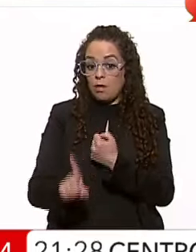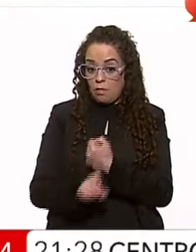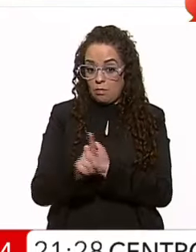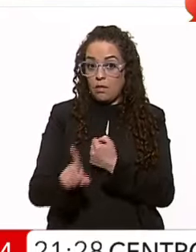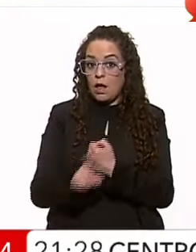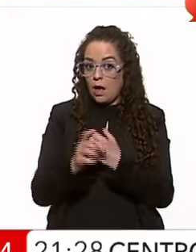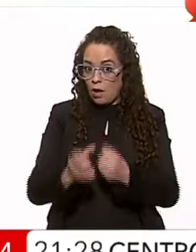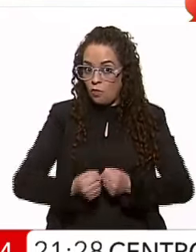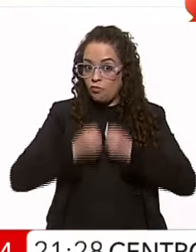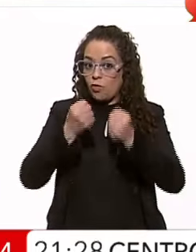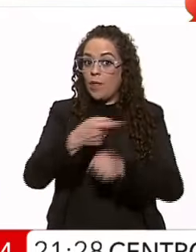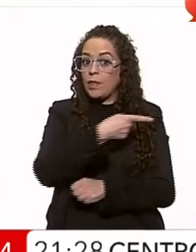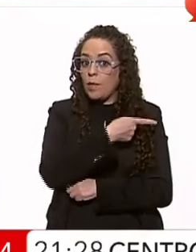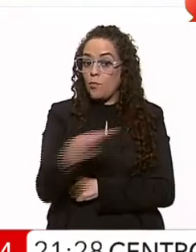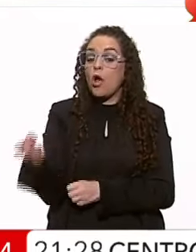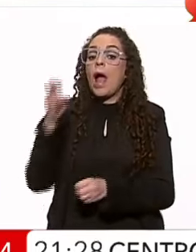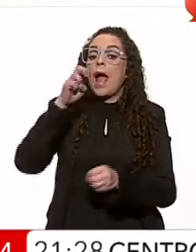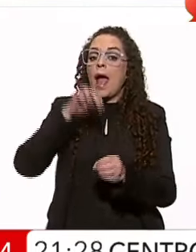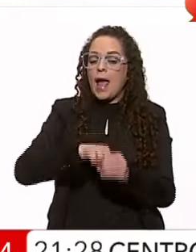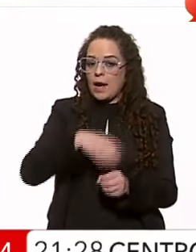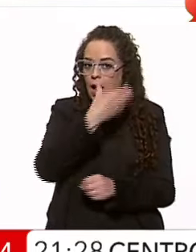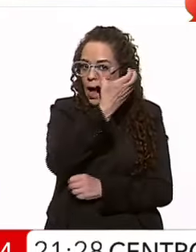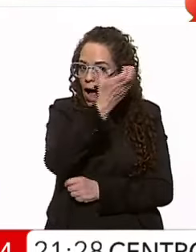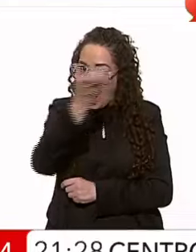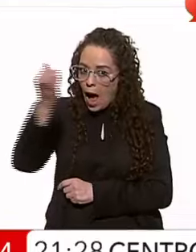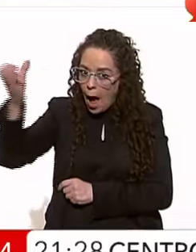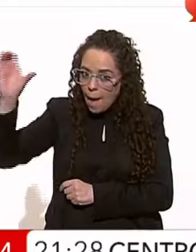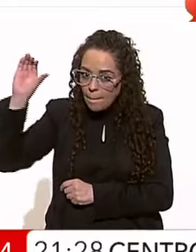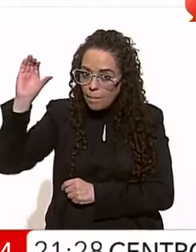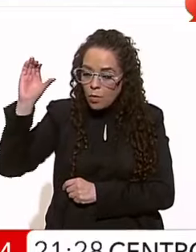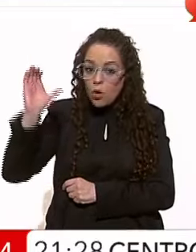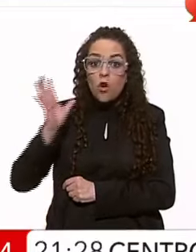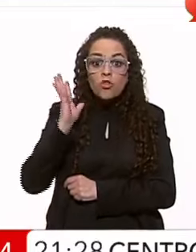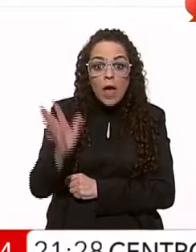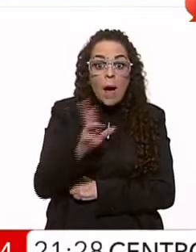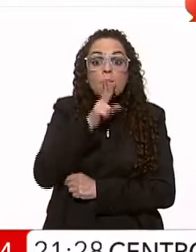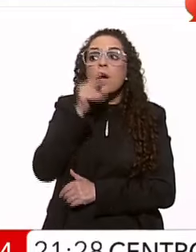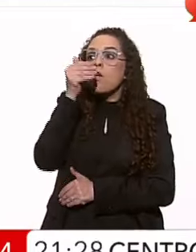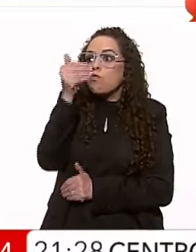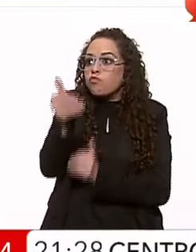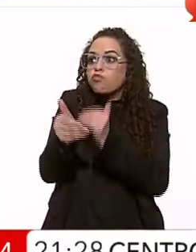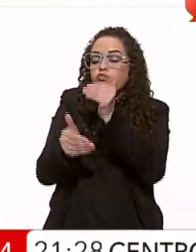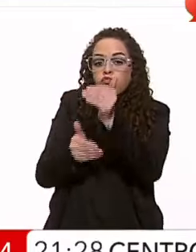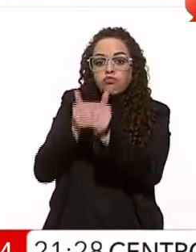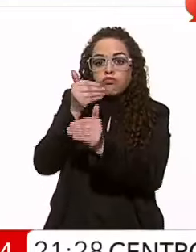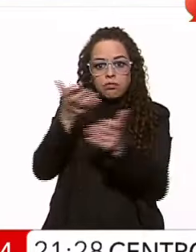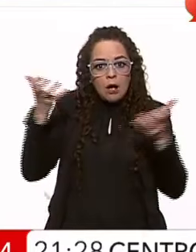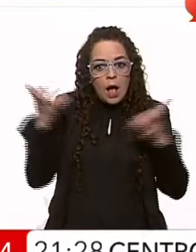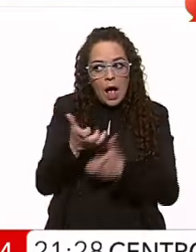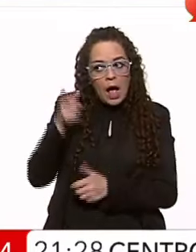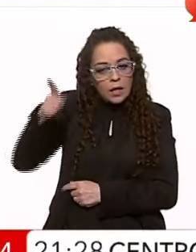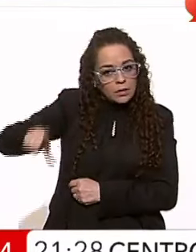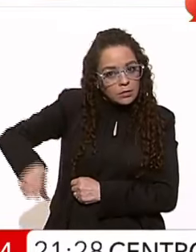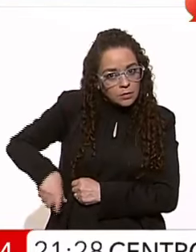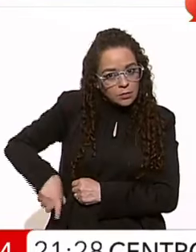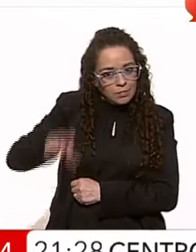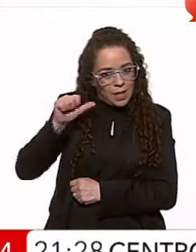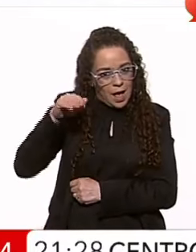pobreza extrema en el campo, a pesar del muy fuerte avance que hemos tenido en el gobierno del presidente Andrés Manuel López